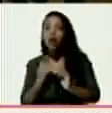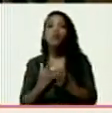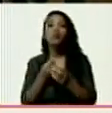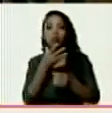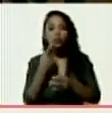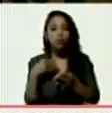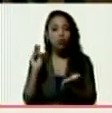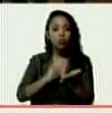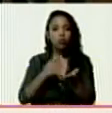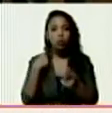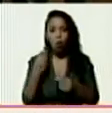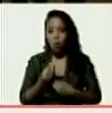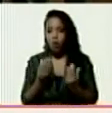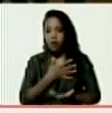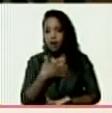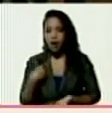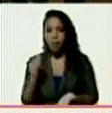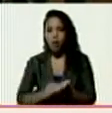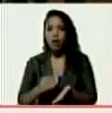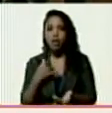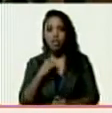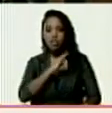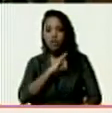poner, individualmente.